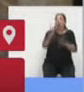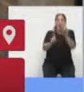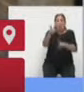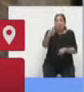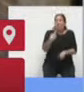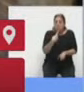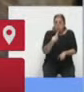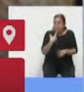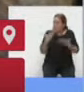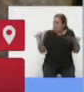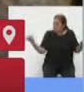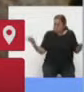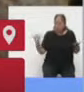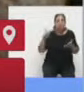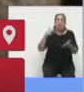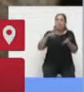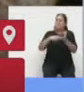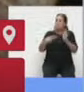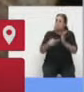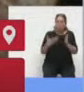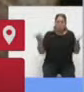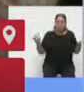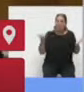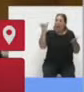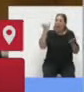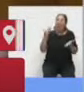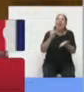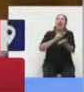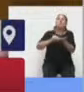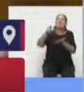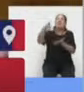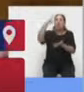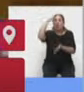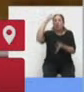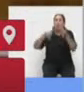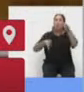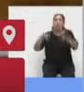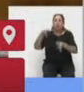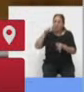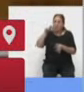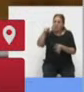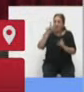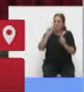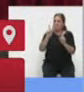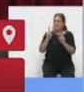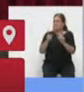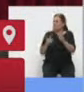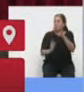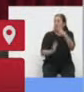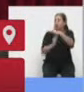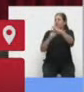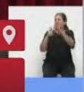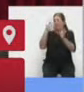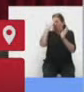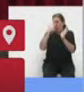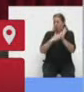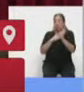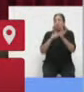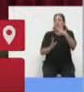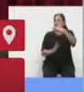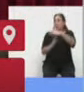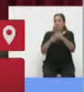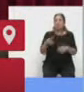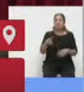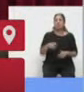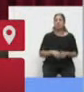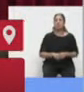argentino, y de esa manera los importadores estarían financiando sus propias importaciones